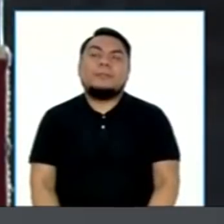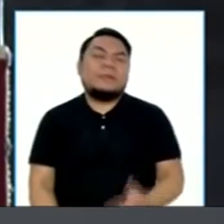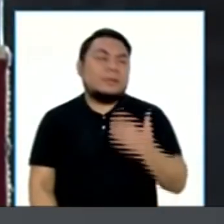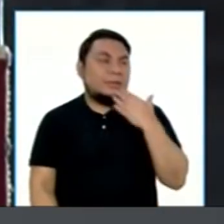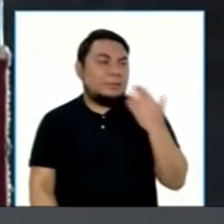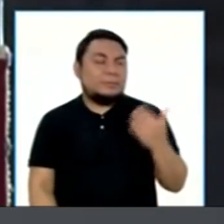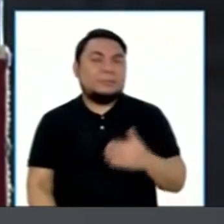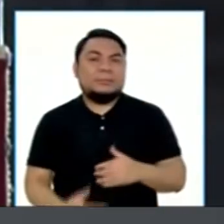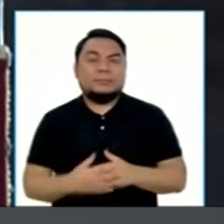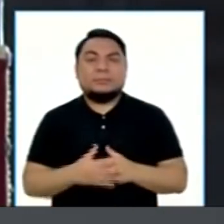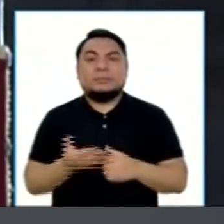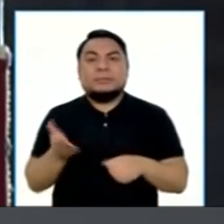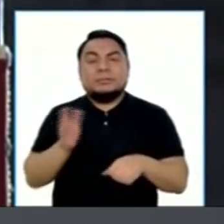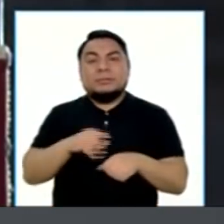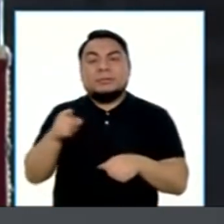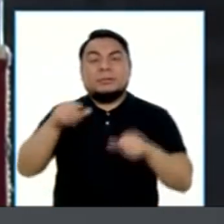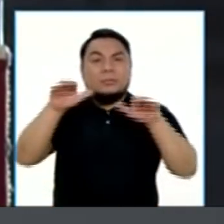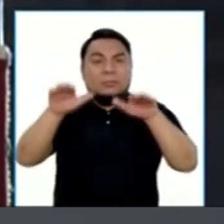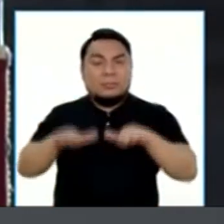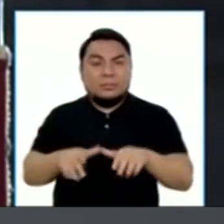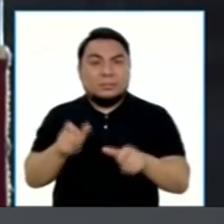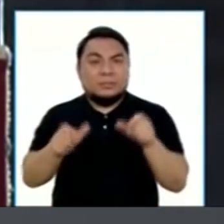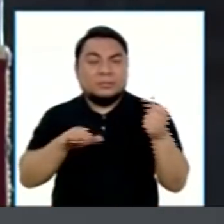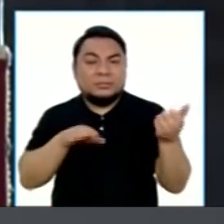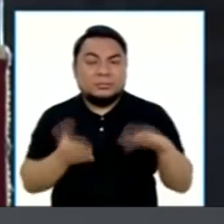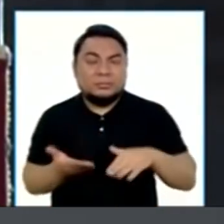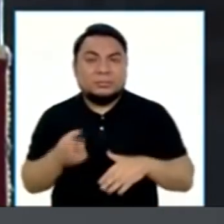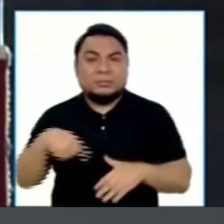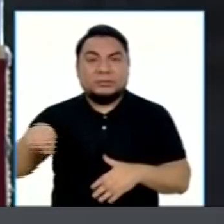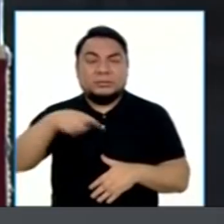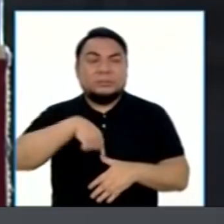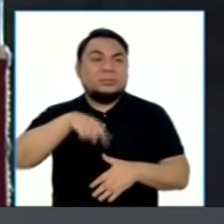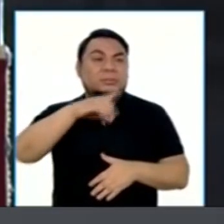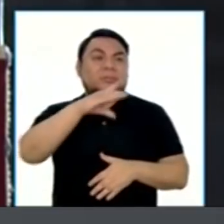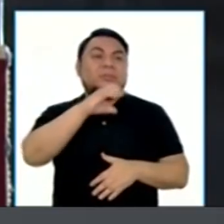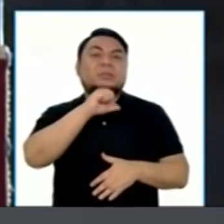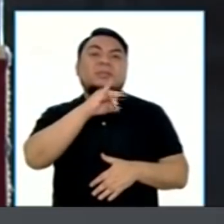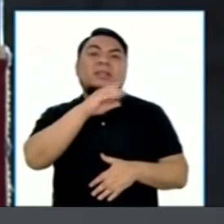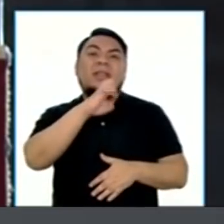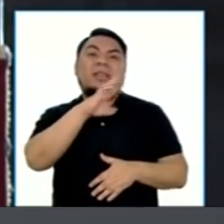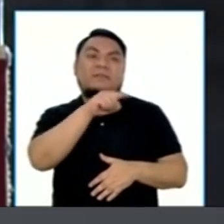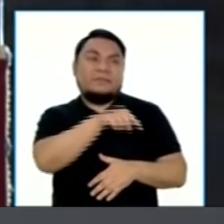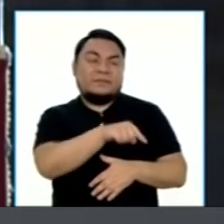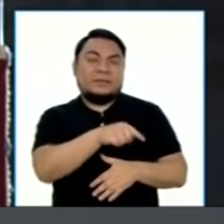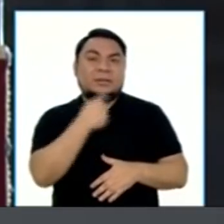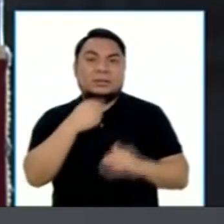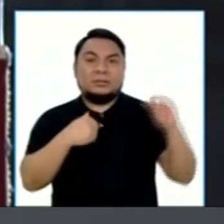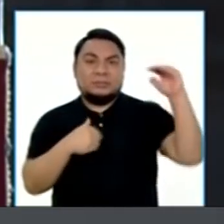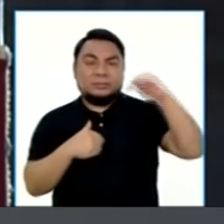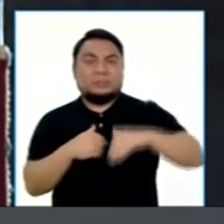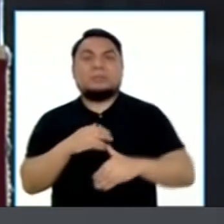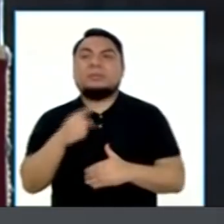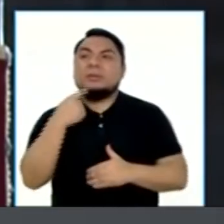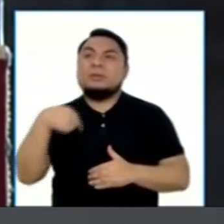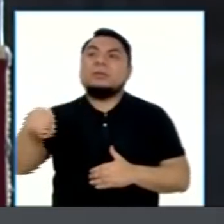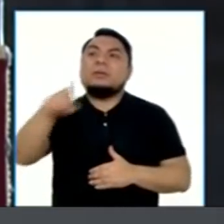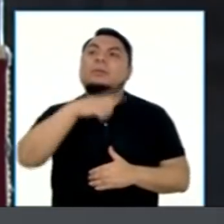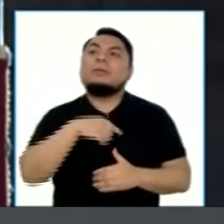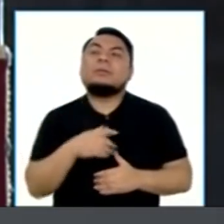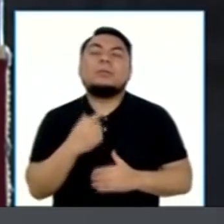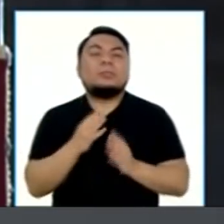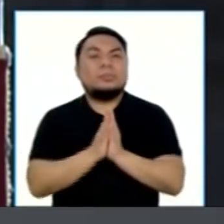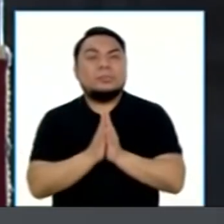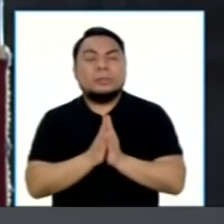Gracias, presidente. Con respecto a la disminución de la mortalidad en las cifras del SINADEF, reitero que tenemos que ser todos